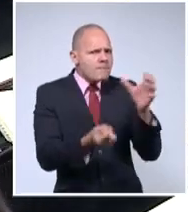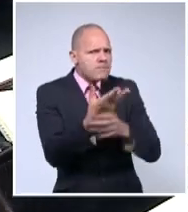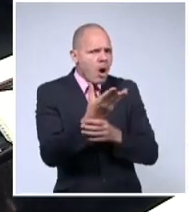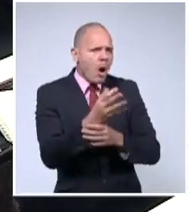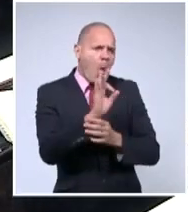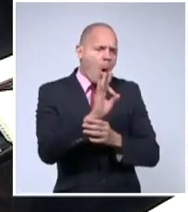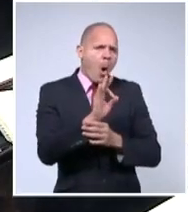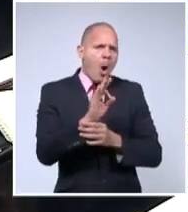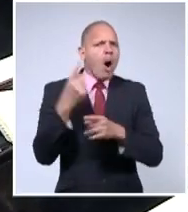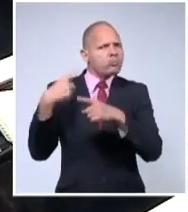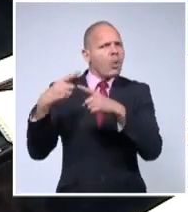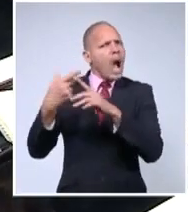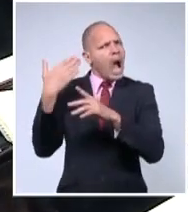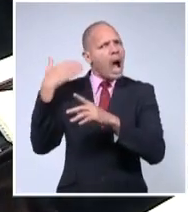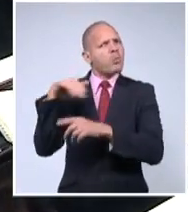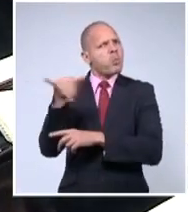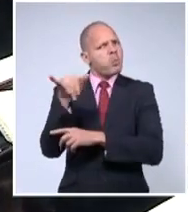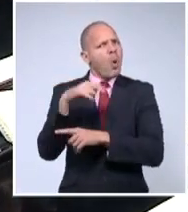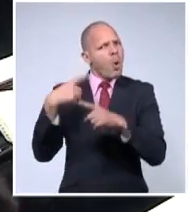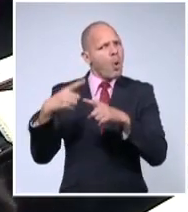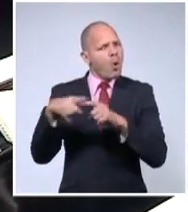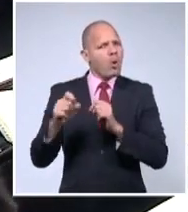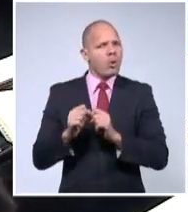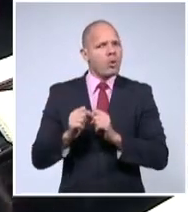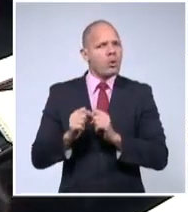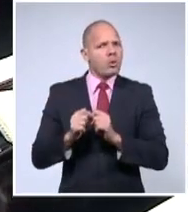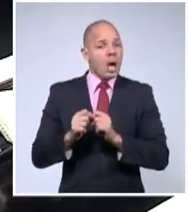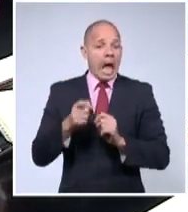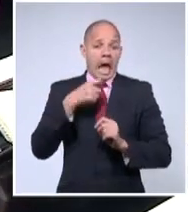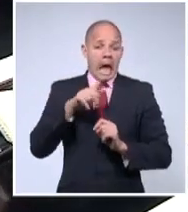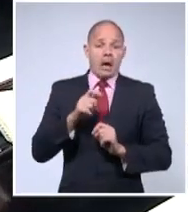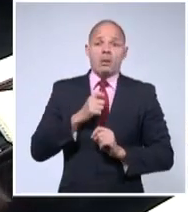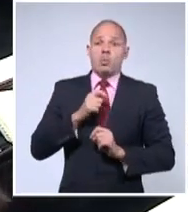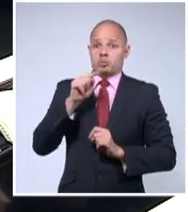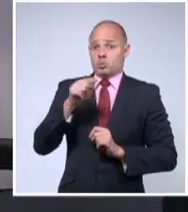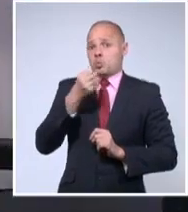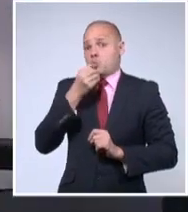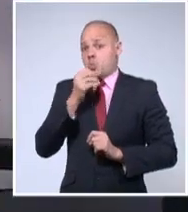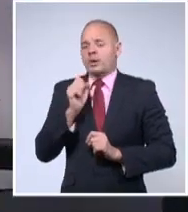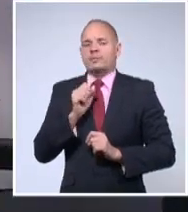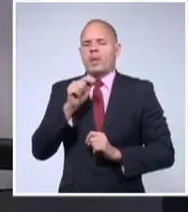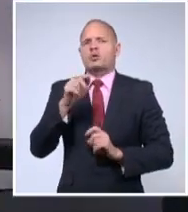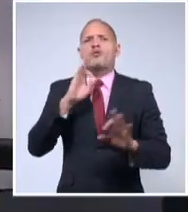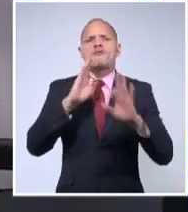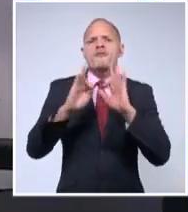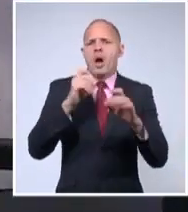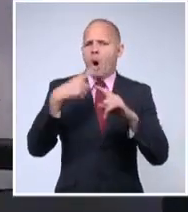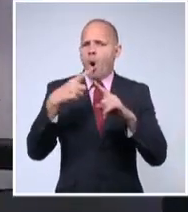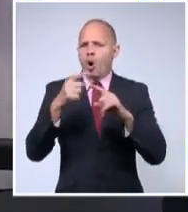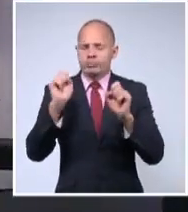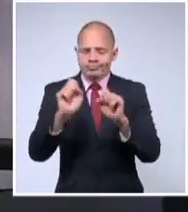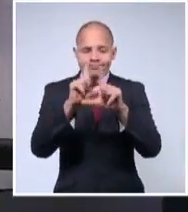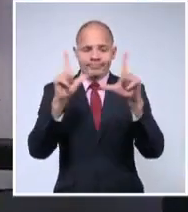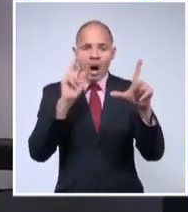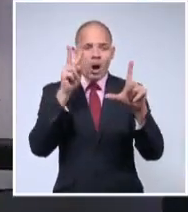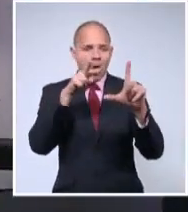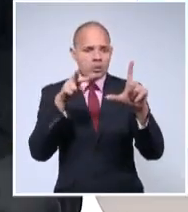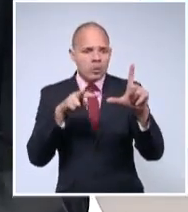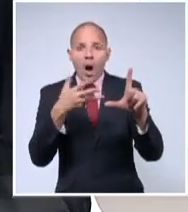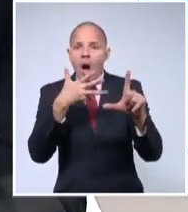través de las redes sociales? Usted comienza a leer y pudiera pensar que hay un caos total en La Habana o en determinada provincia de Cuba, y por eso entonces